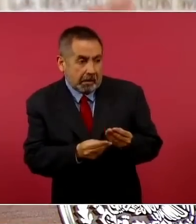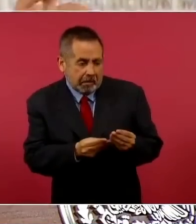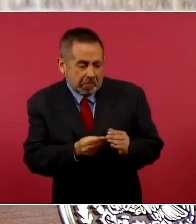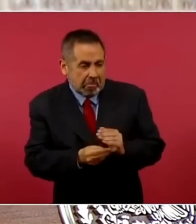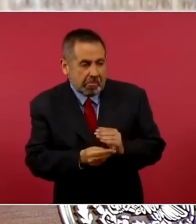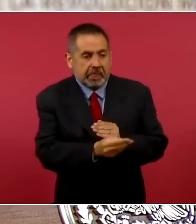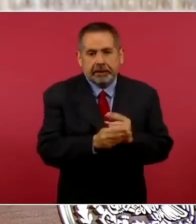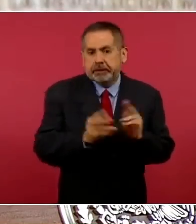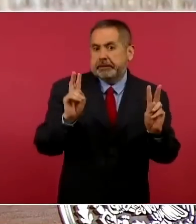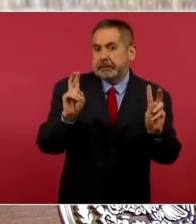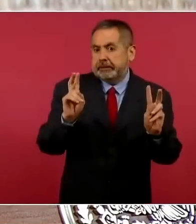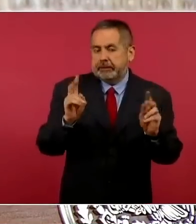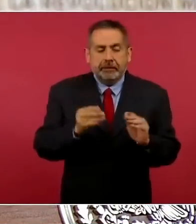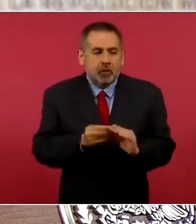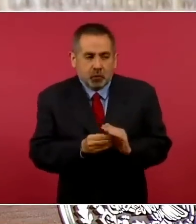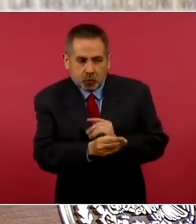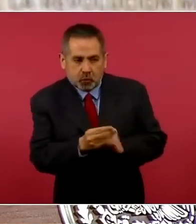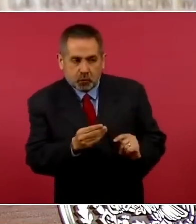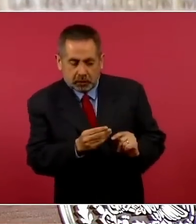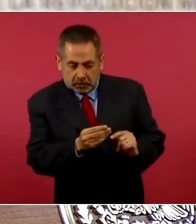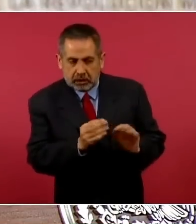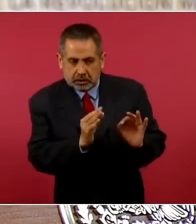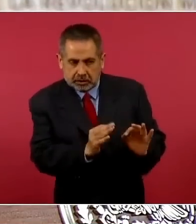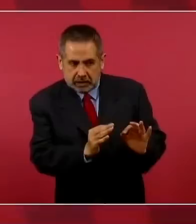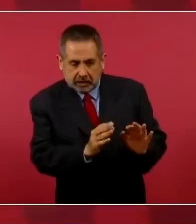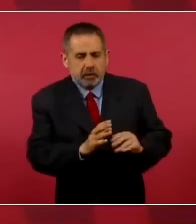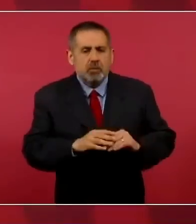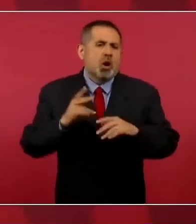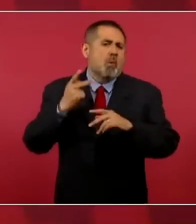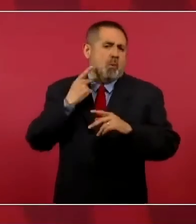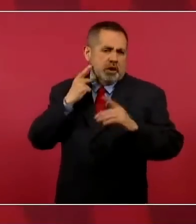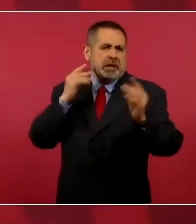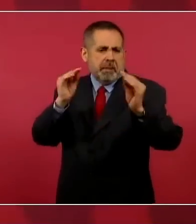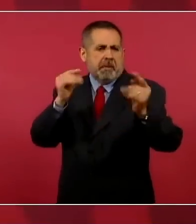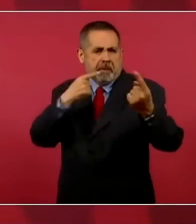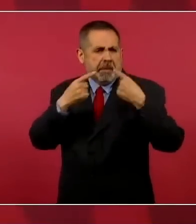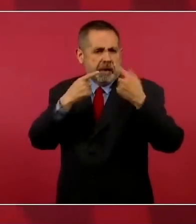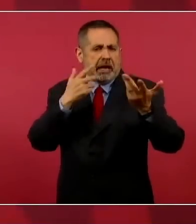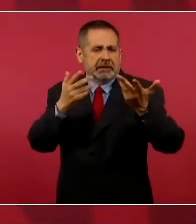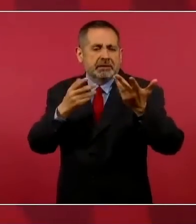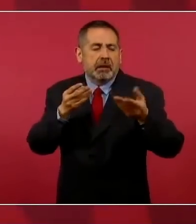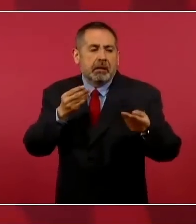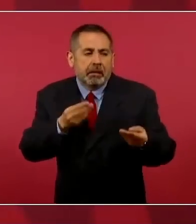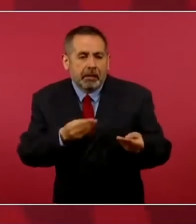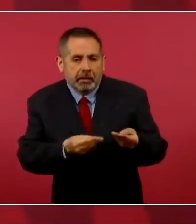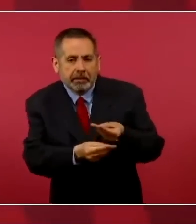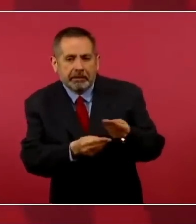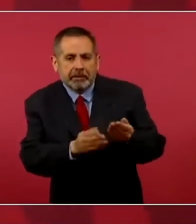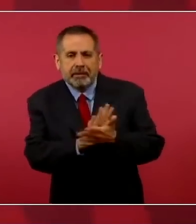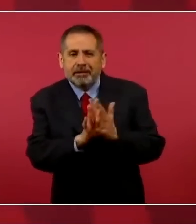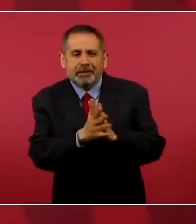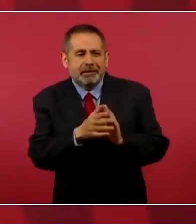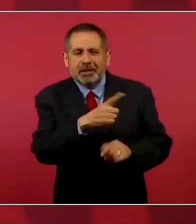entre comillas, porque la política es negociación, pero la negociación para ellos